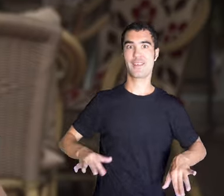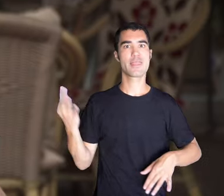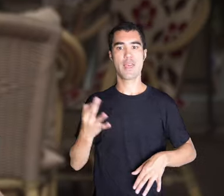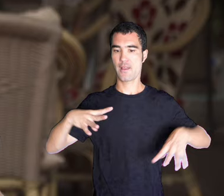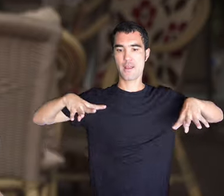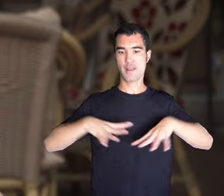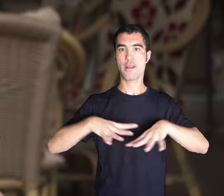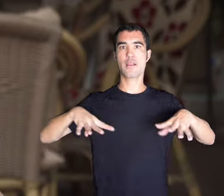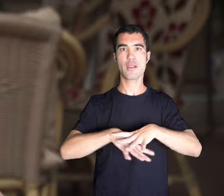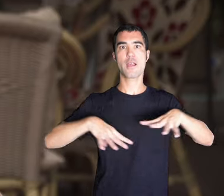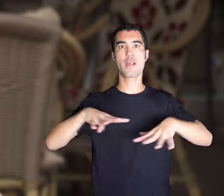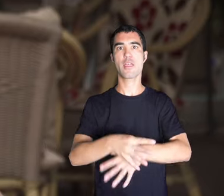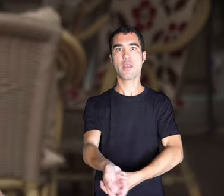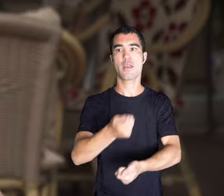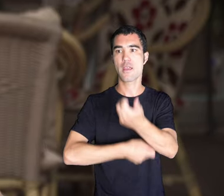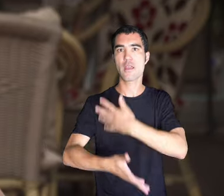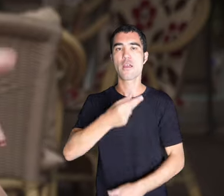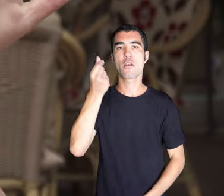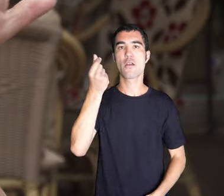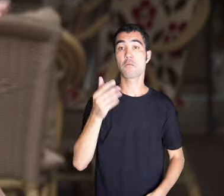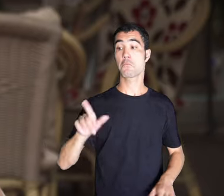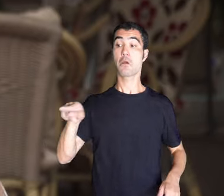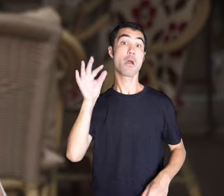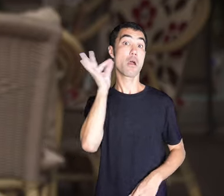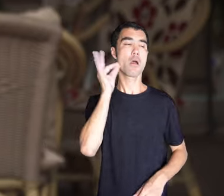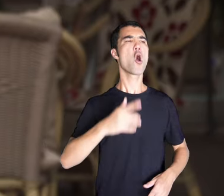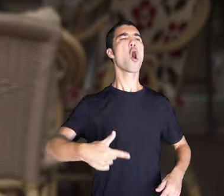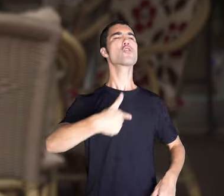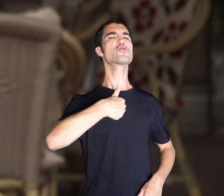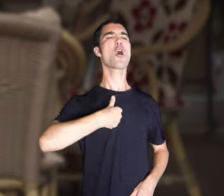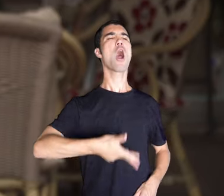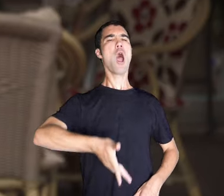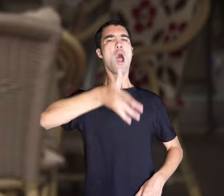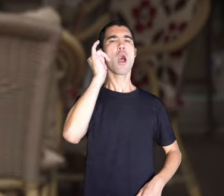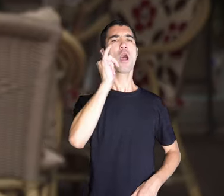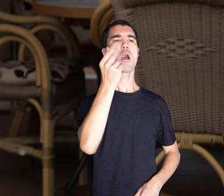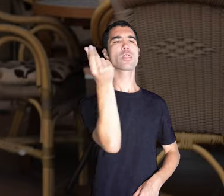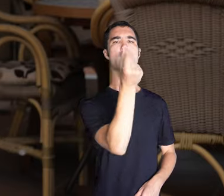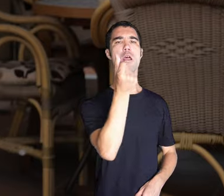necesitamos redes. Ella dijo, yo tengo el dinero para las redes.